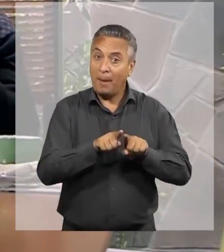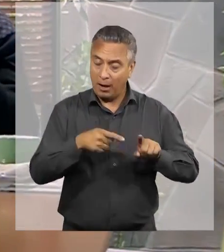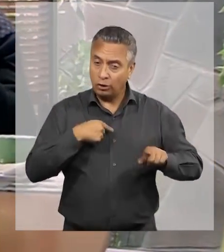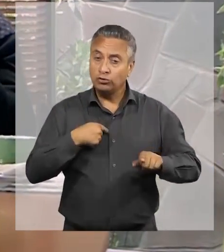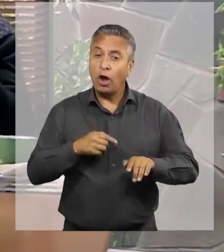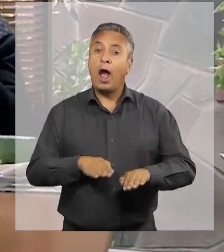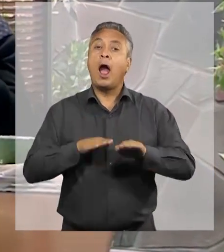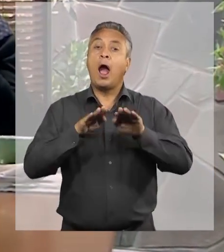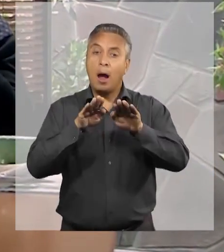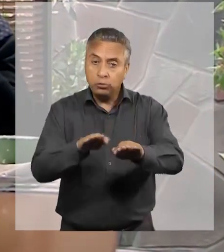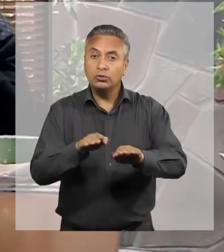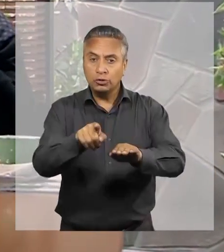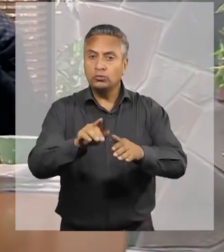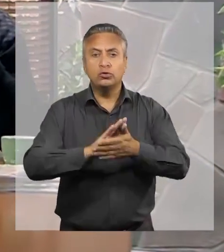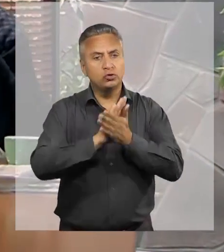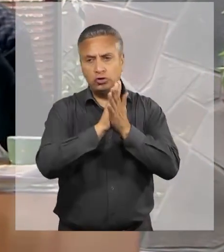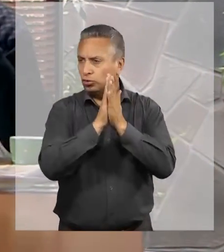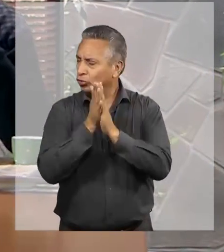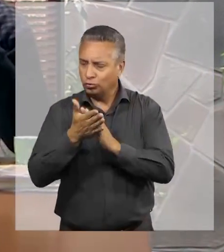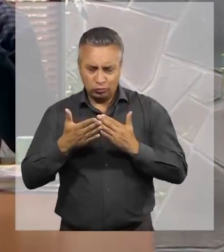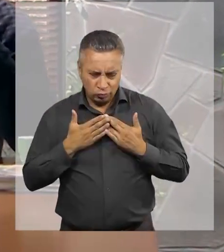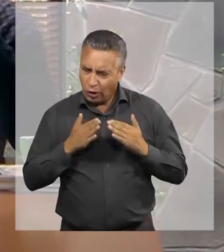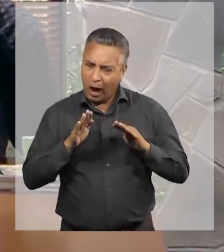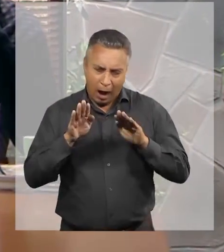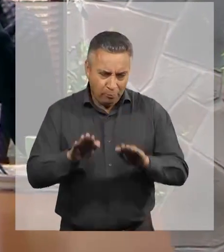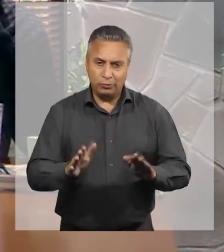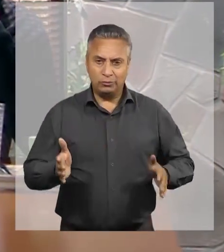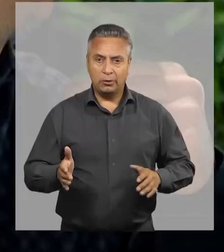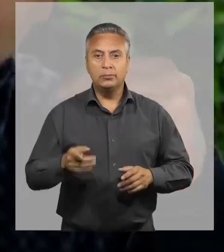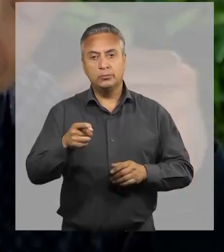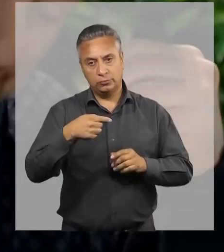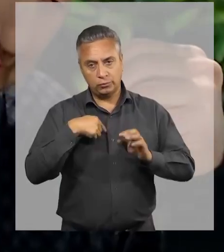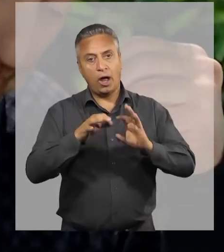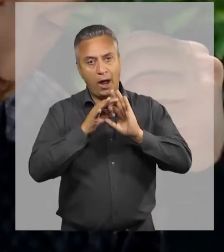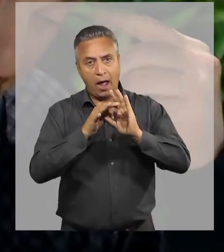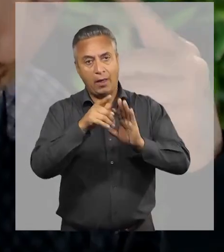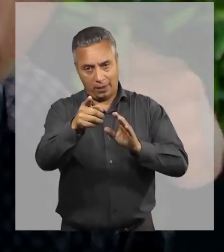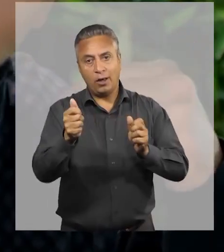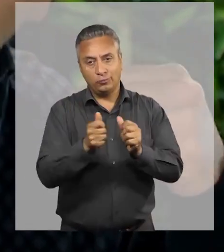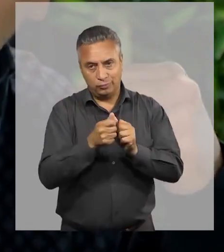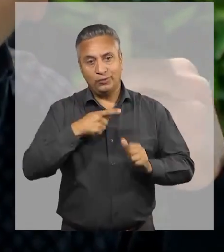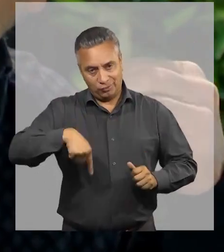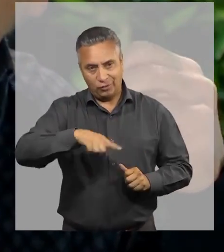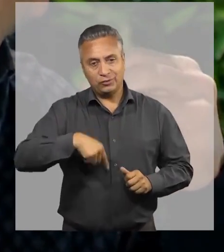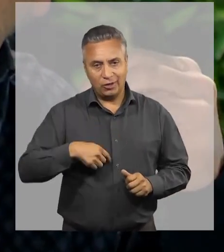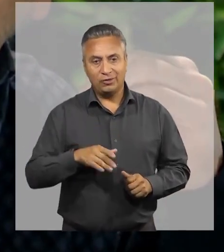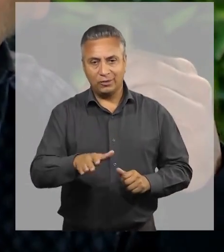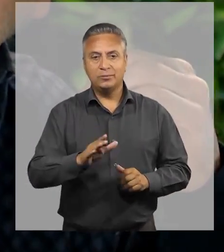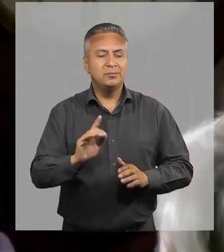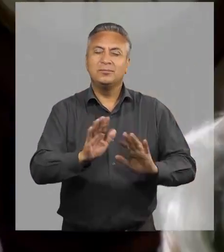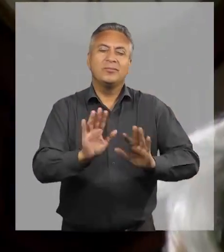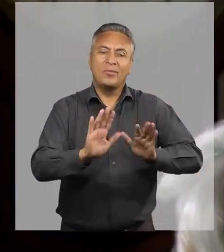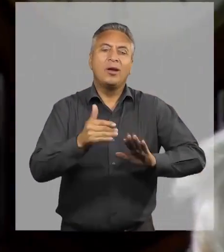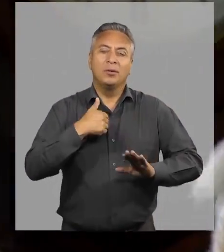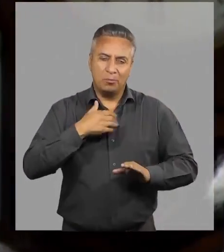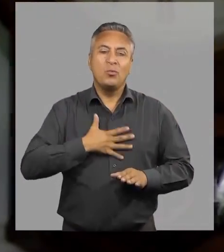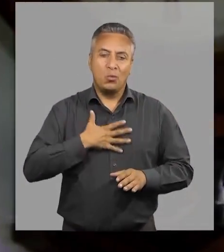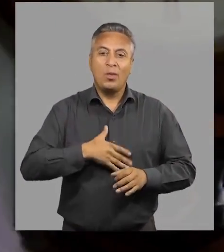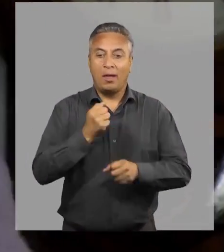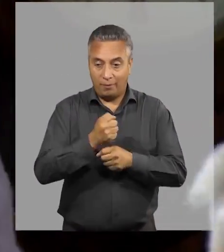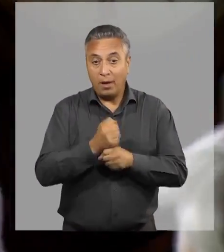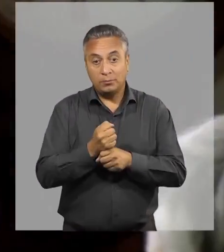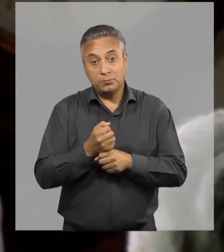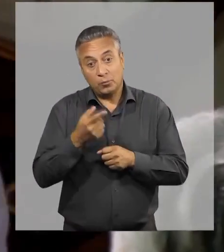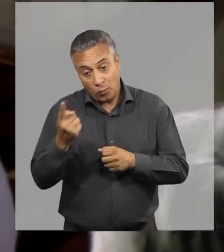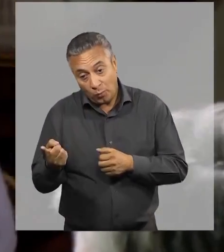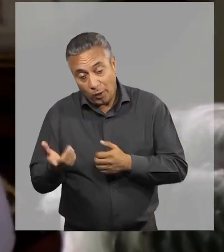con mi hermana. Yo los voy a apoyar a ustedes todo lo que esté en mis manos. Y yo te agradezco mucho que estés con nosotros. No hay nada que agradecer. Me